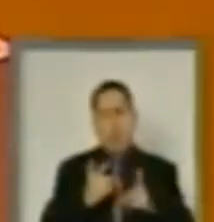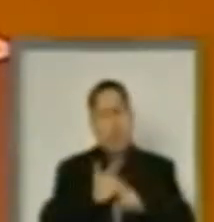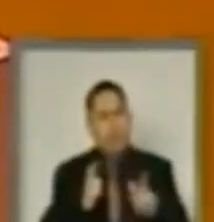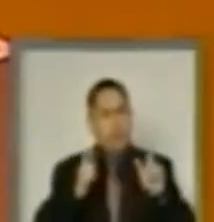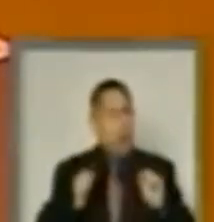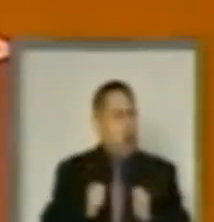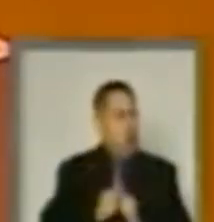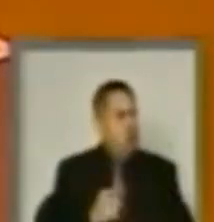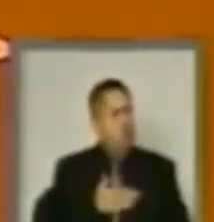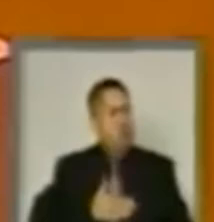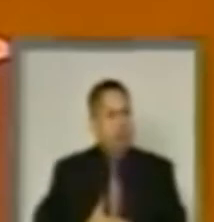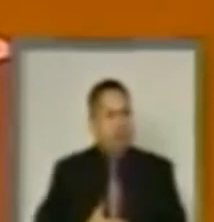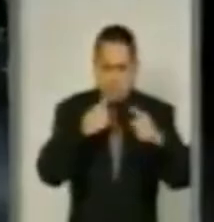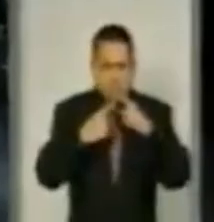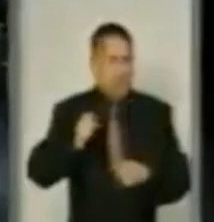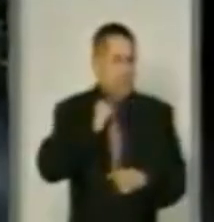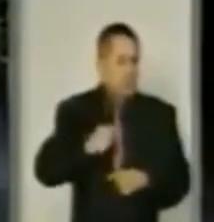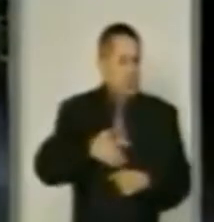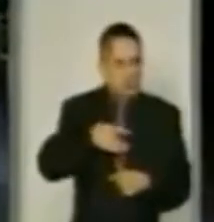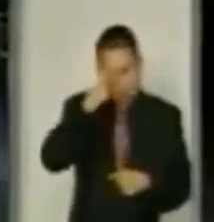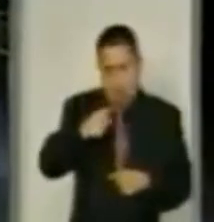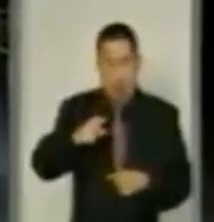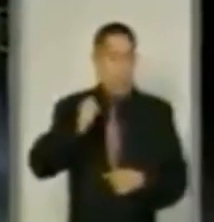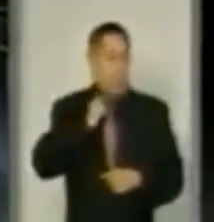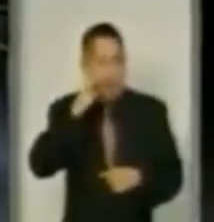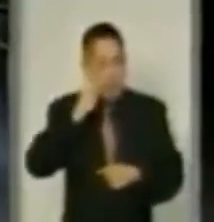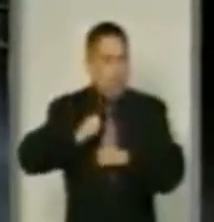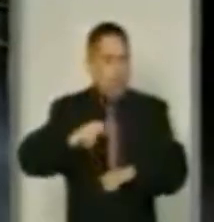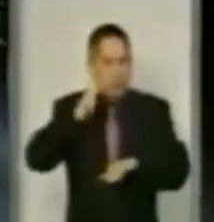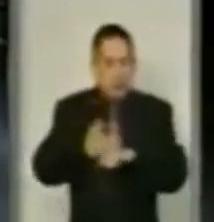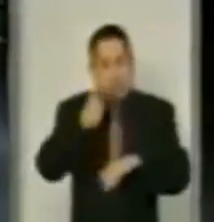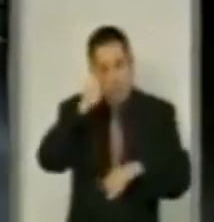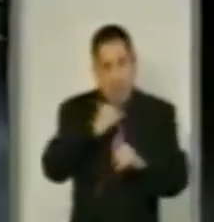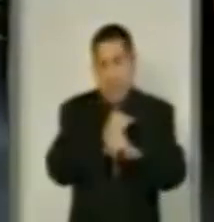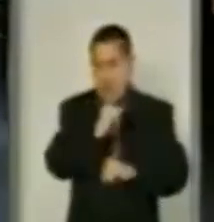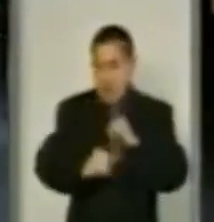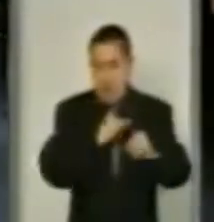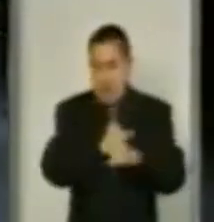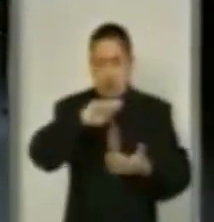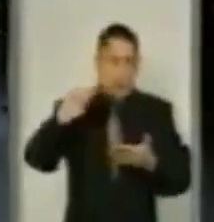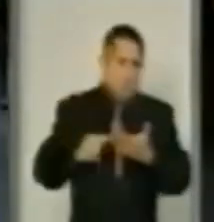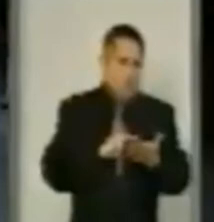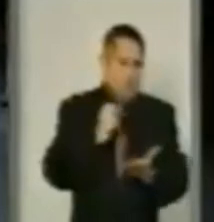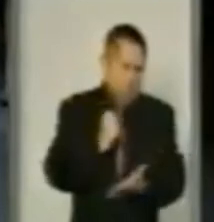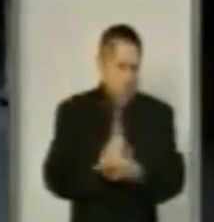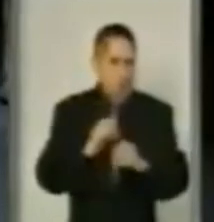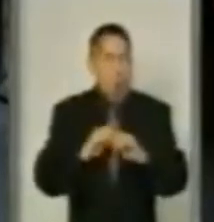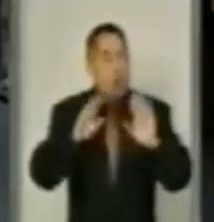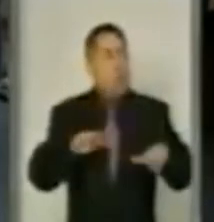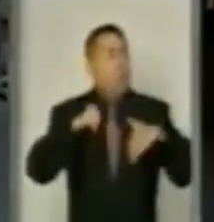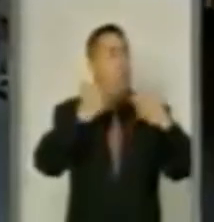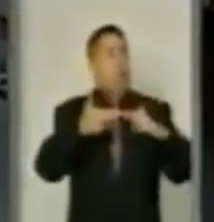quienes interpretaron los himnos nacionales de canadá y méxico al primer ministro de canadá yo sin trudeau se le asignó un escaño en el presídium